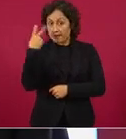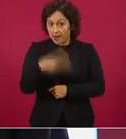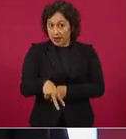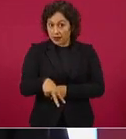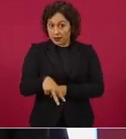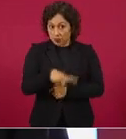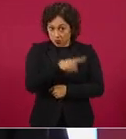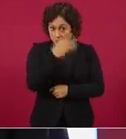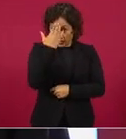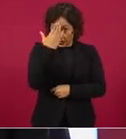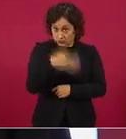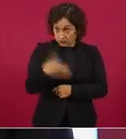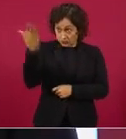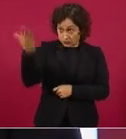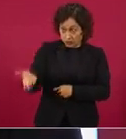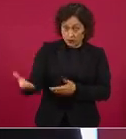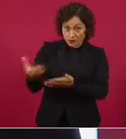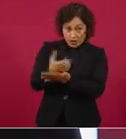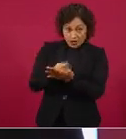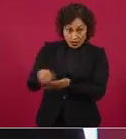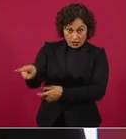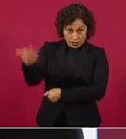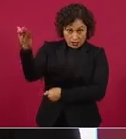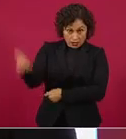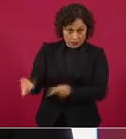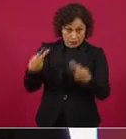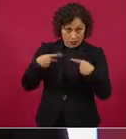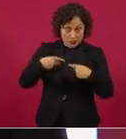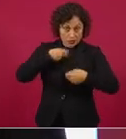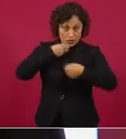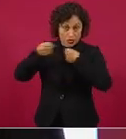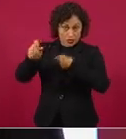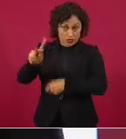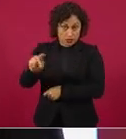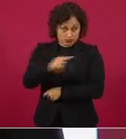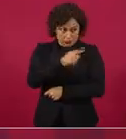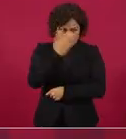lo que ganaba un conductor de noticias